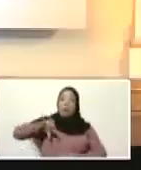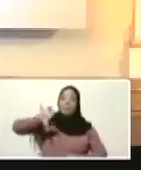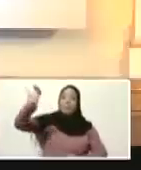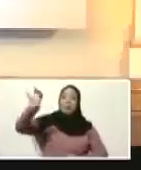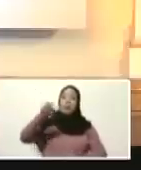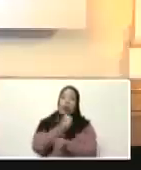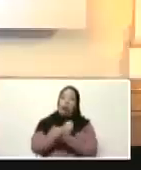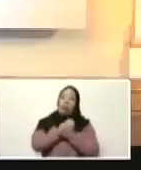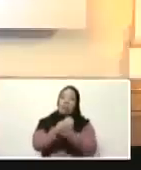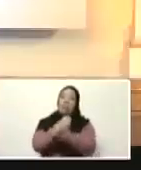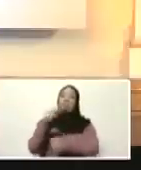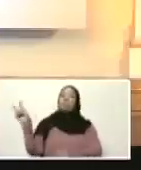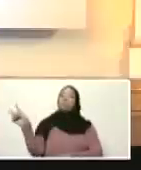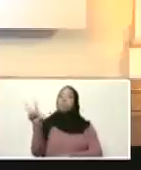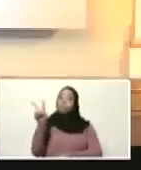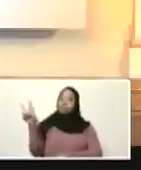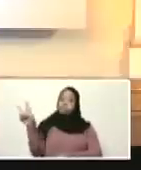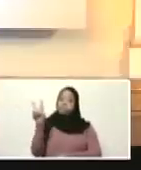llamada Venezuela.